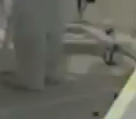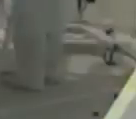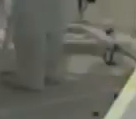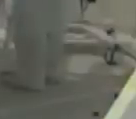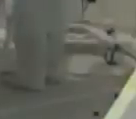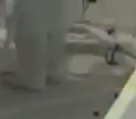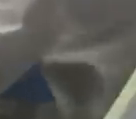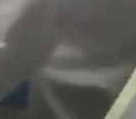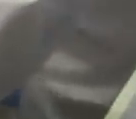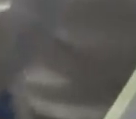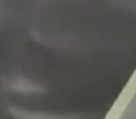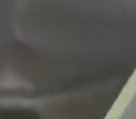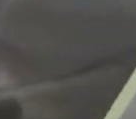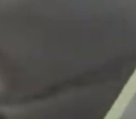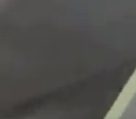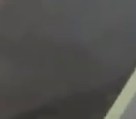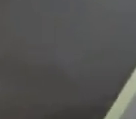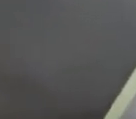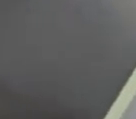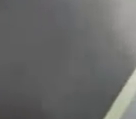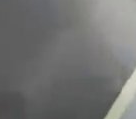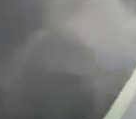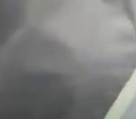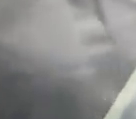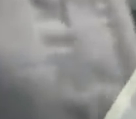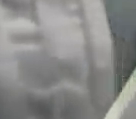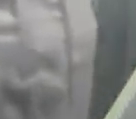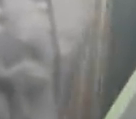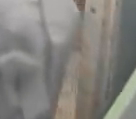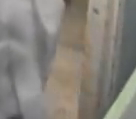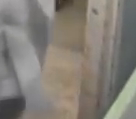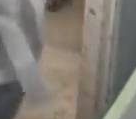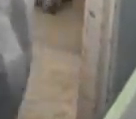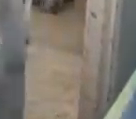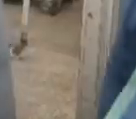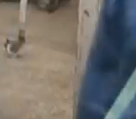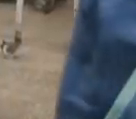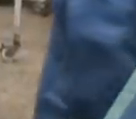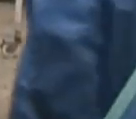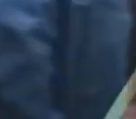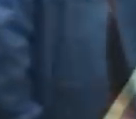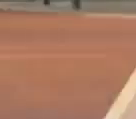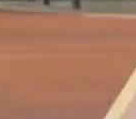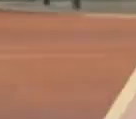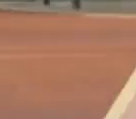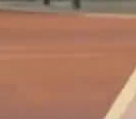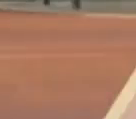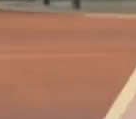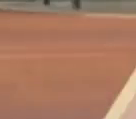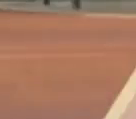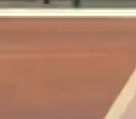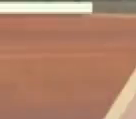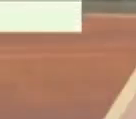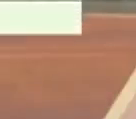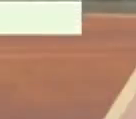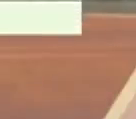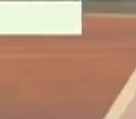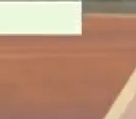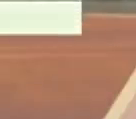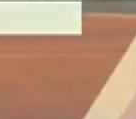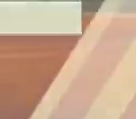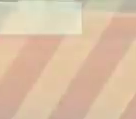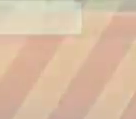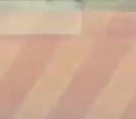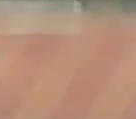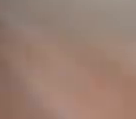desde finales de año y se agudizó con el pasar de los días porque se ha esparcido por todo el país y ya ha llegado a más